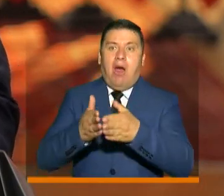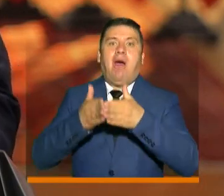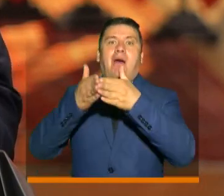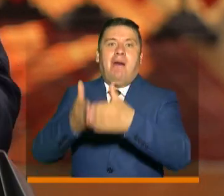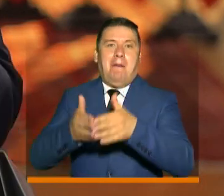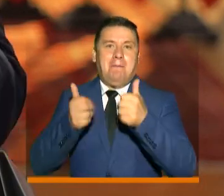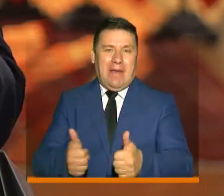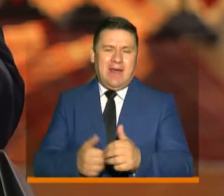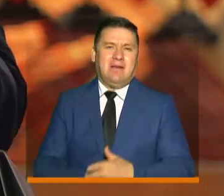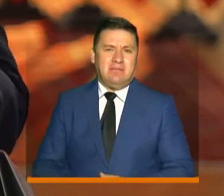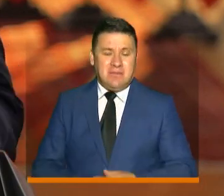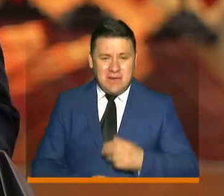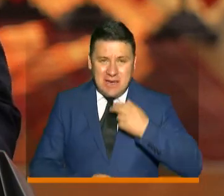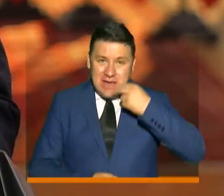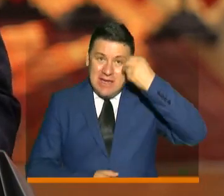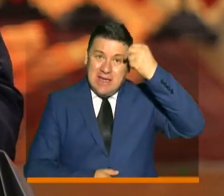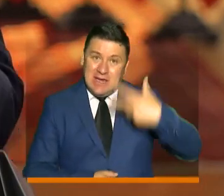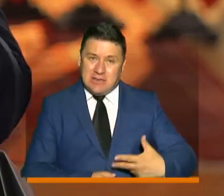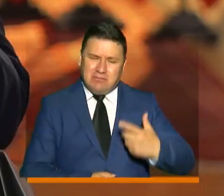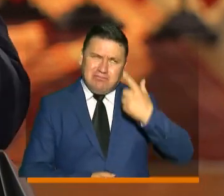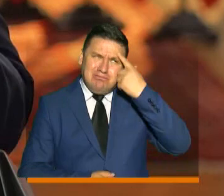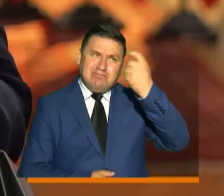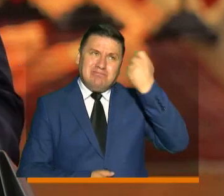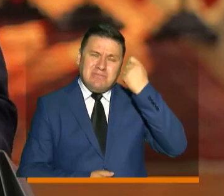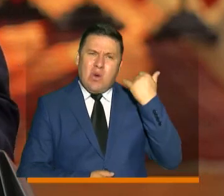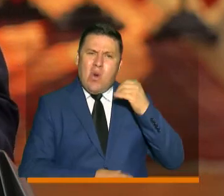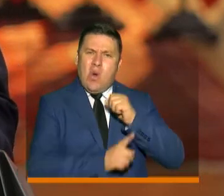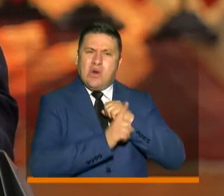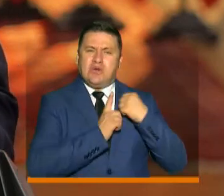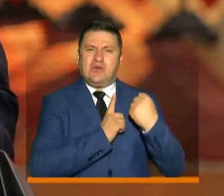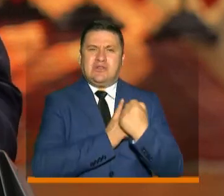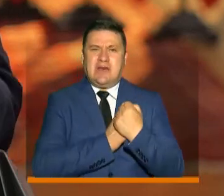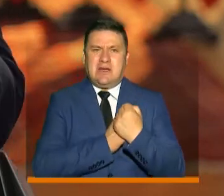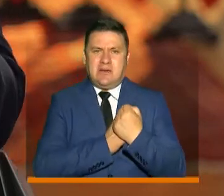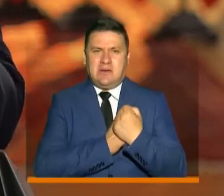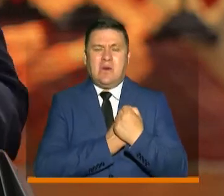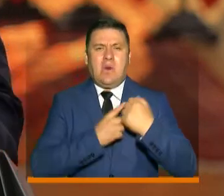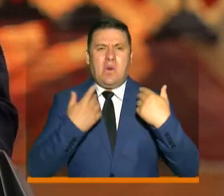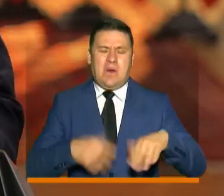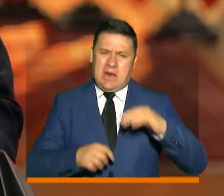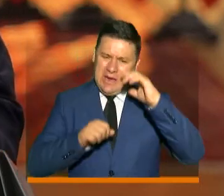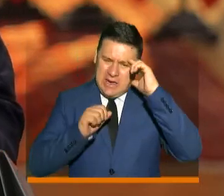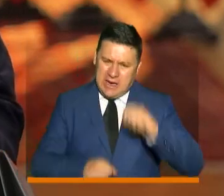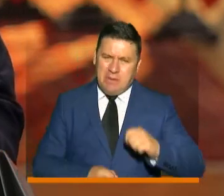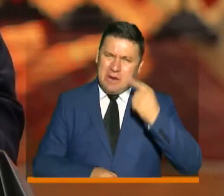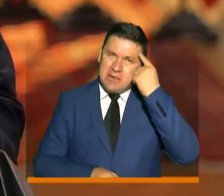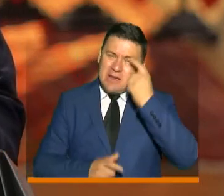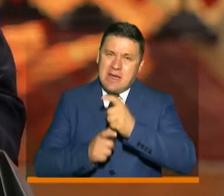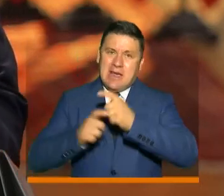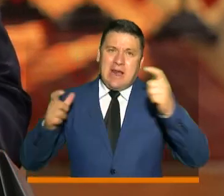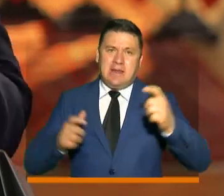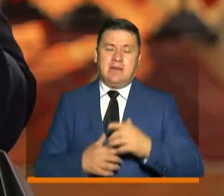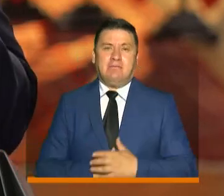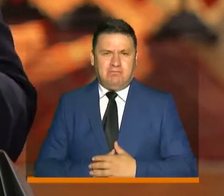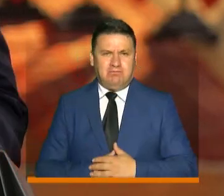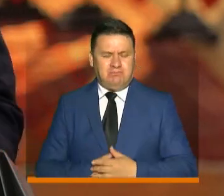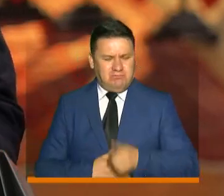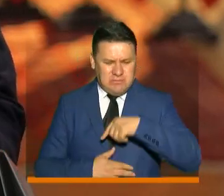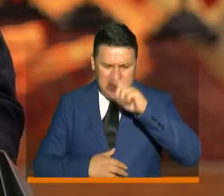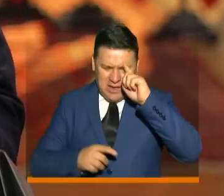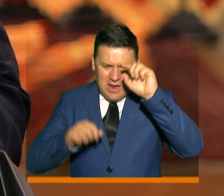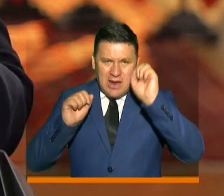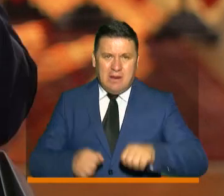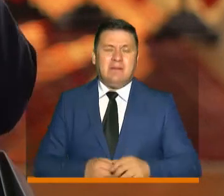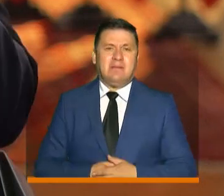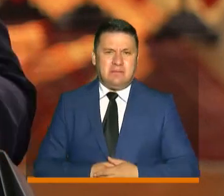es que la historia nos recuerde como aquella sociedad que fue capaz de pensar en grande de que fue capaz